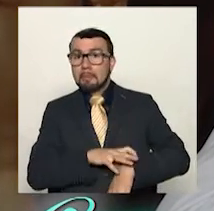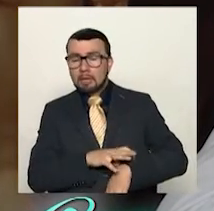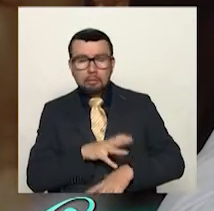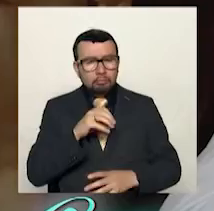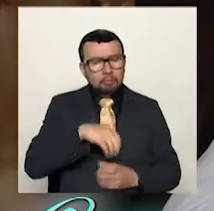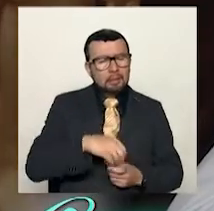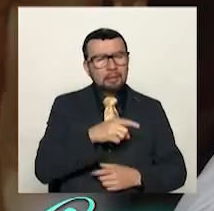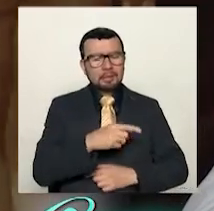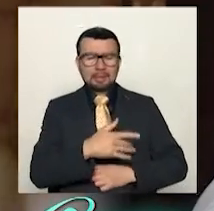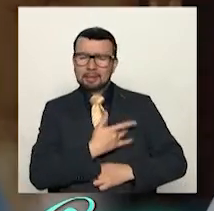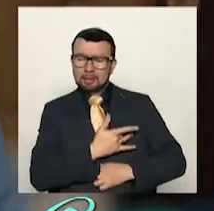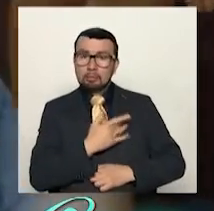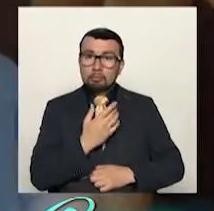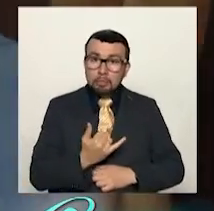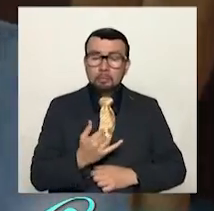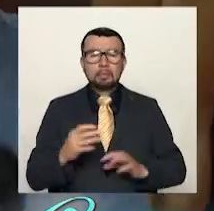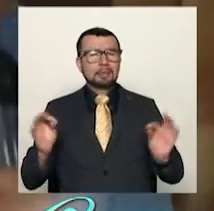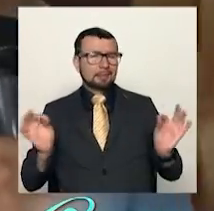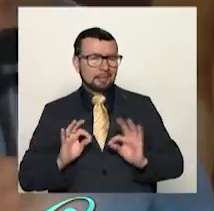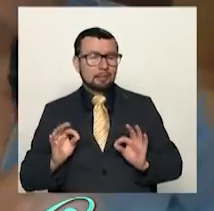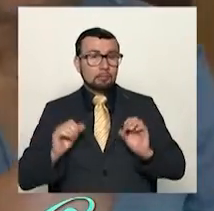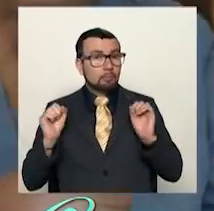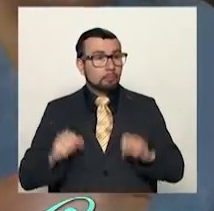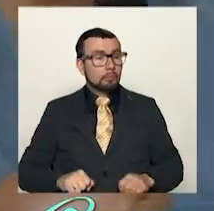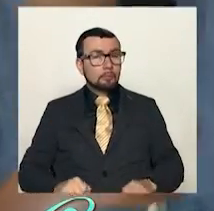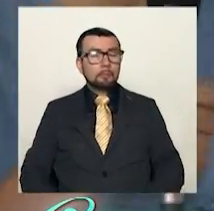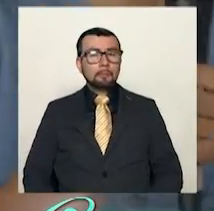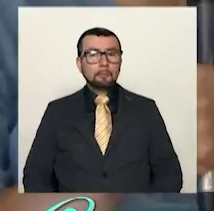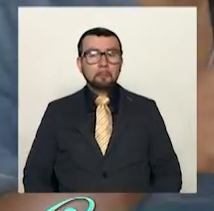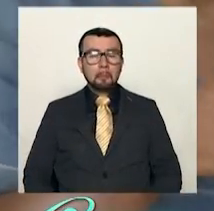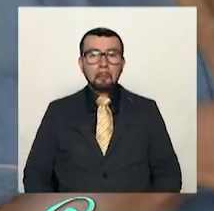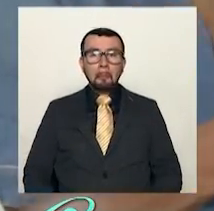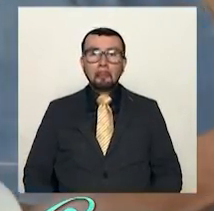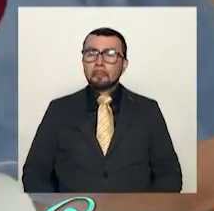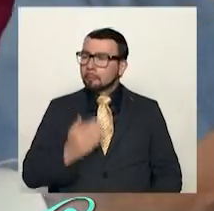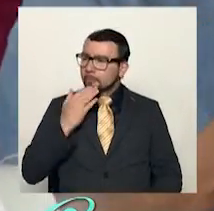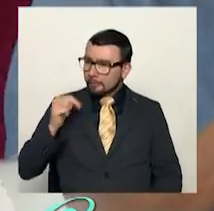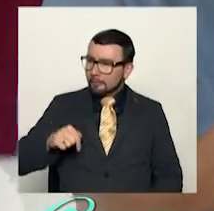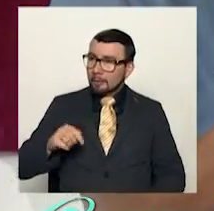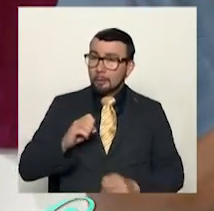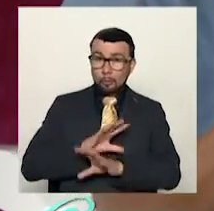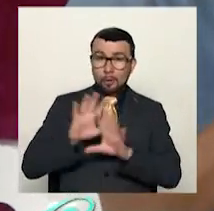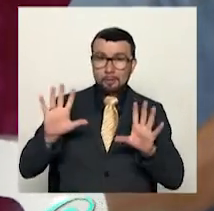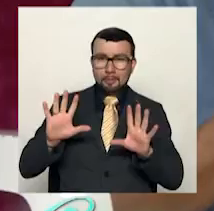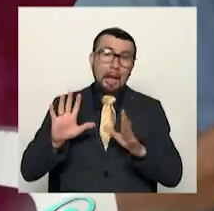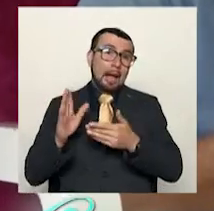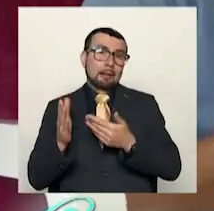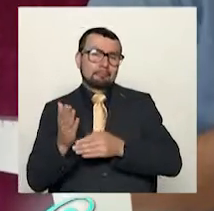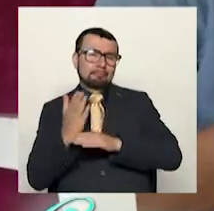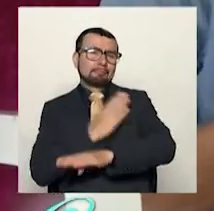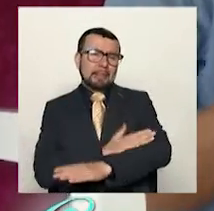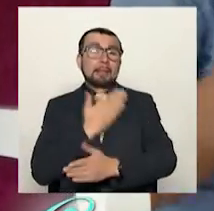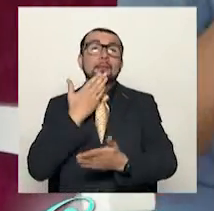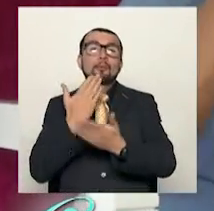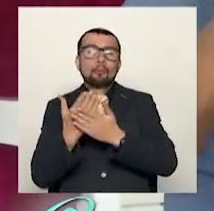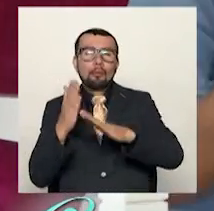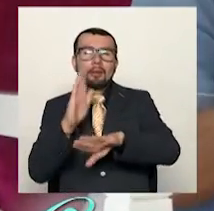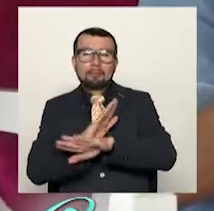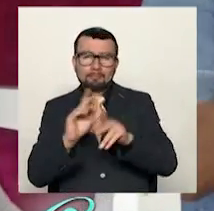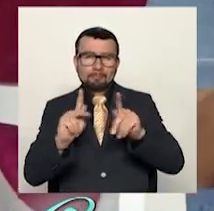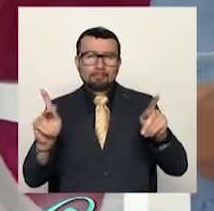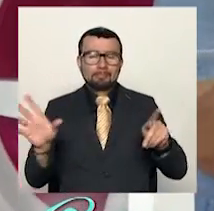que para algunos es muy sencillo. Sí, yo esta mañana, buenas tardes,